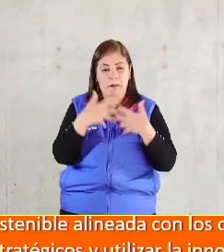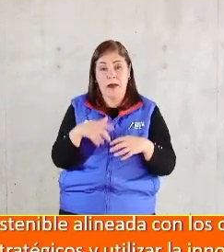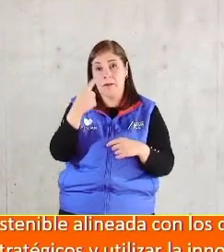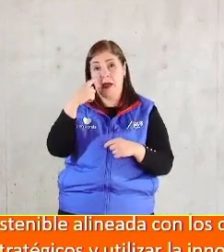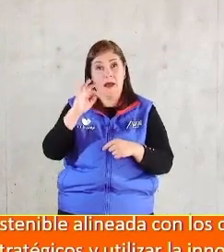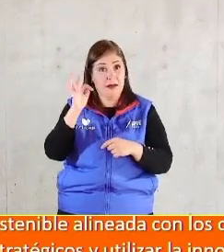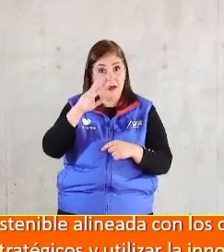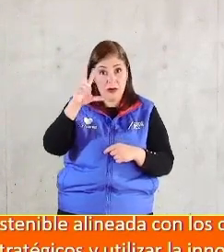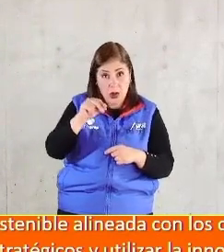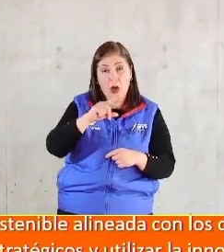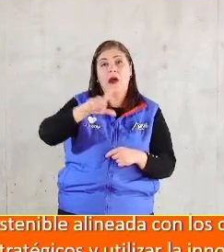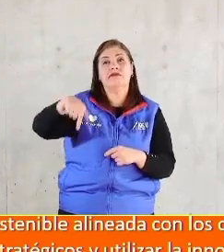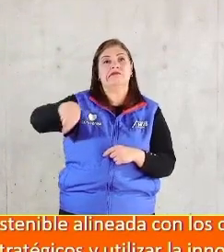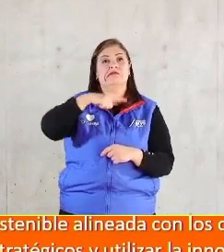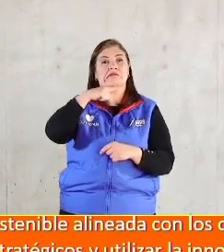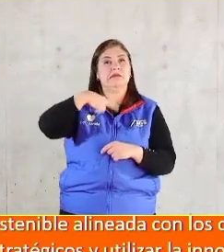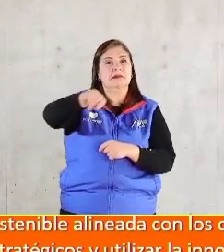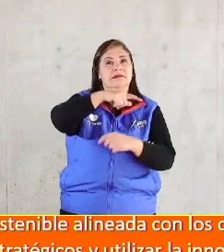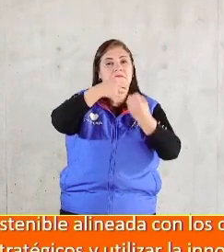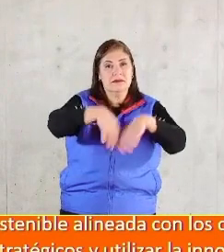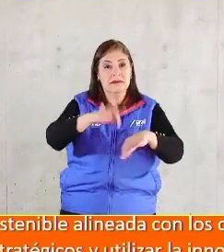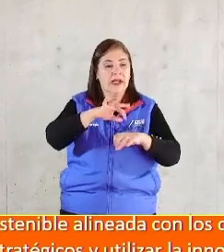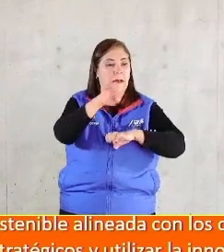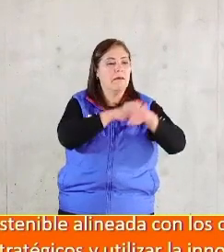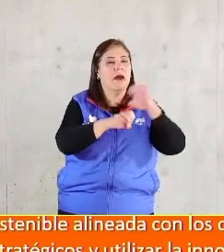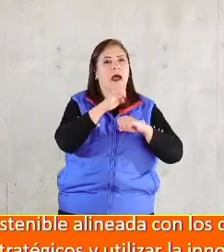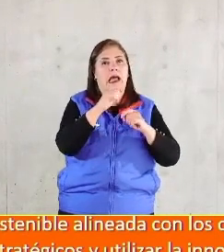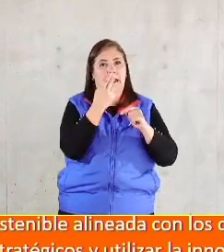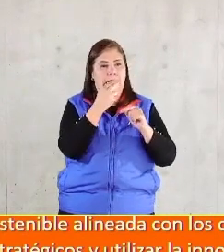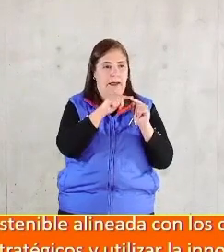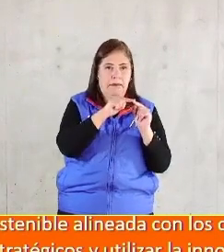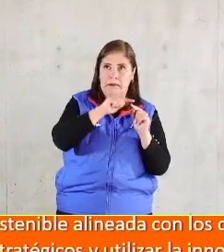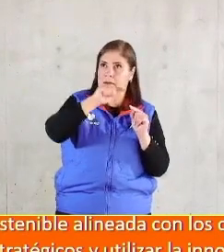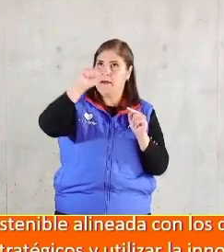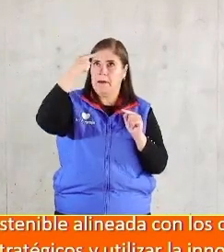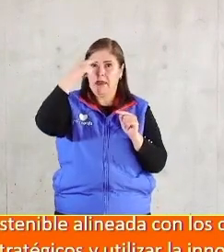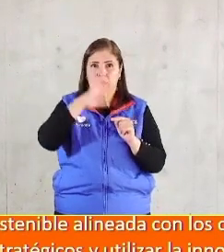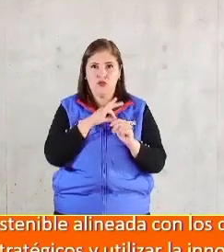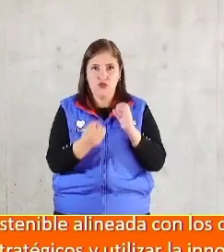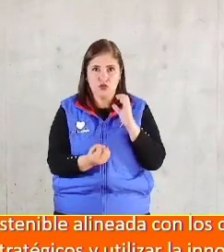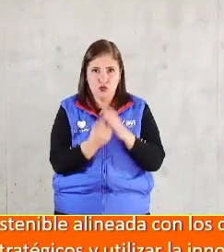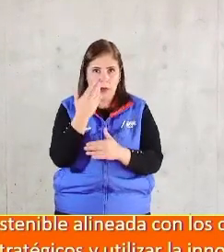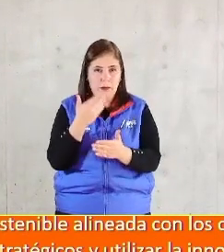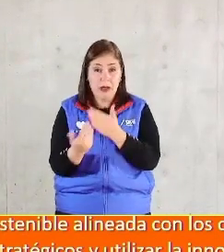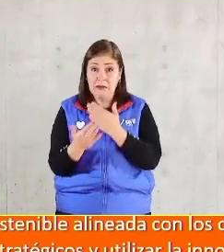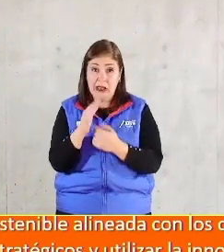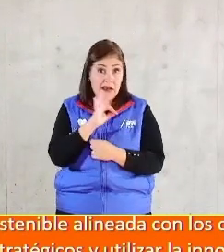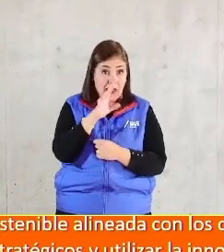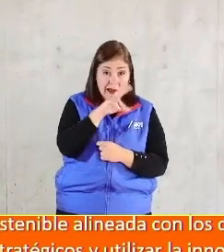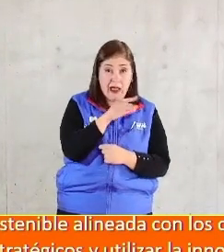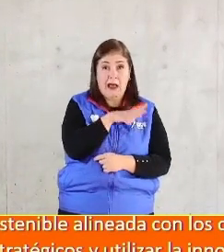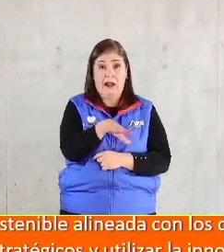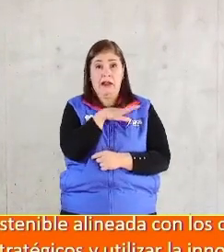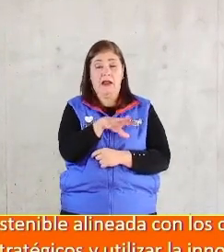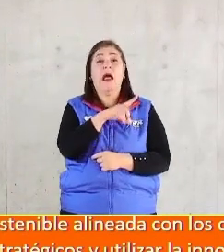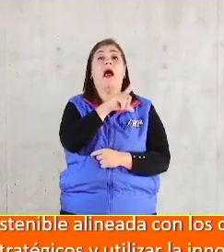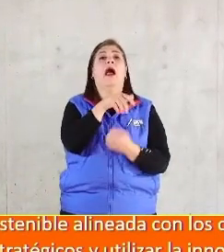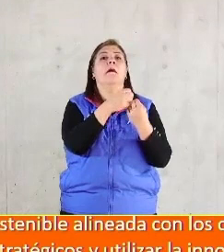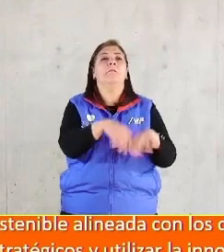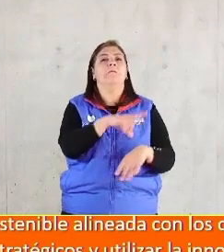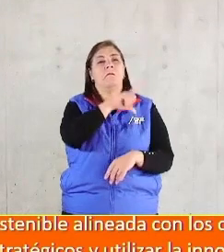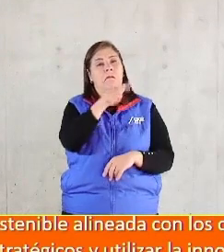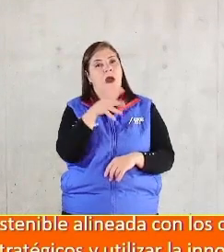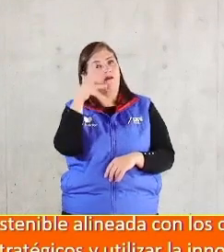llegar. Y aquellas empresas que se hayan tardado en subir en esa curva de innovación, lo van a pagar mucho más caro. Por otro